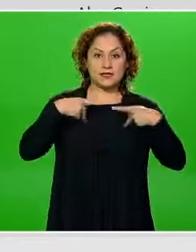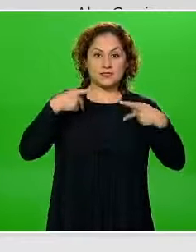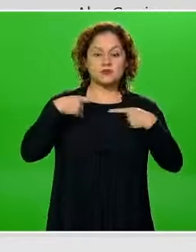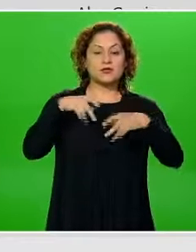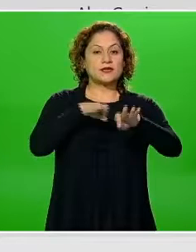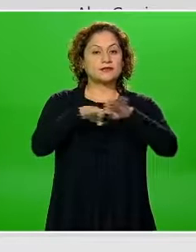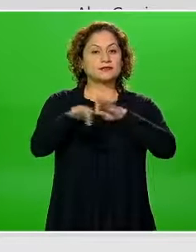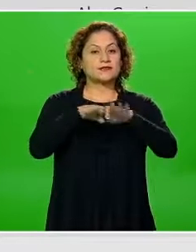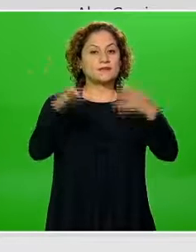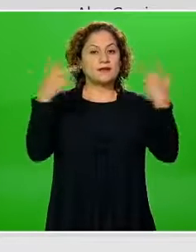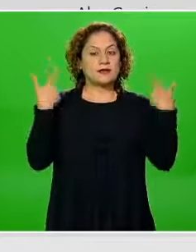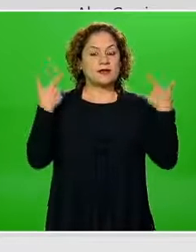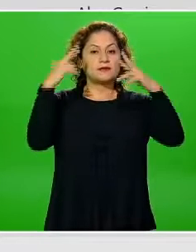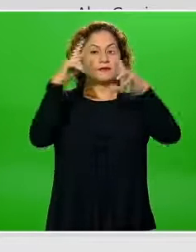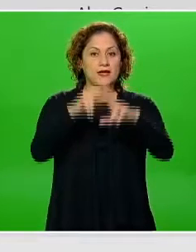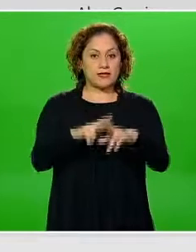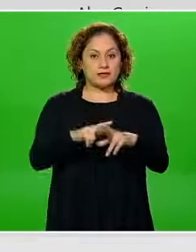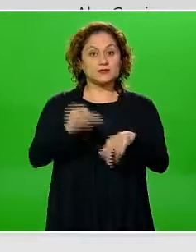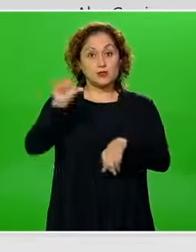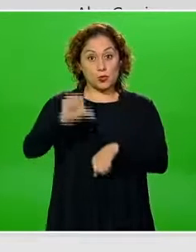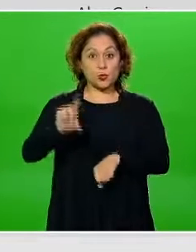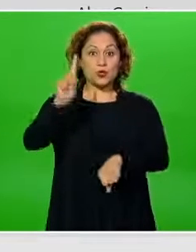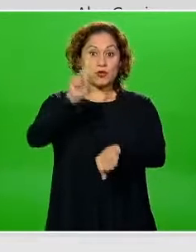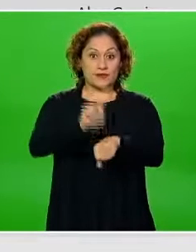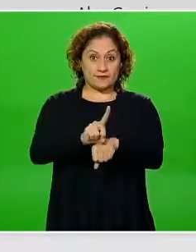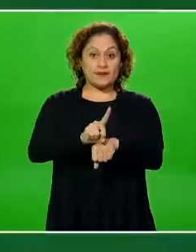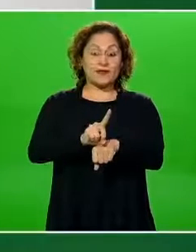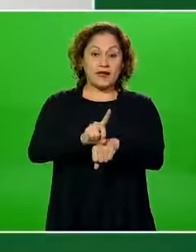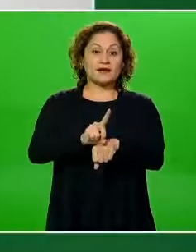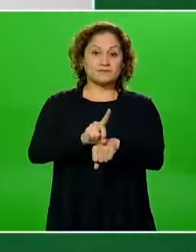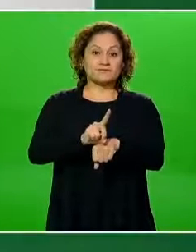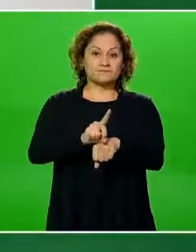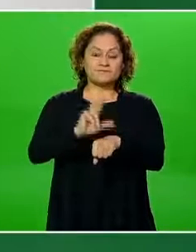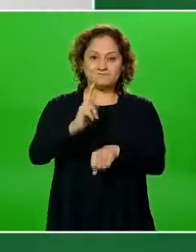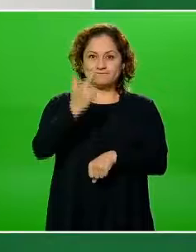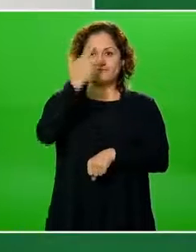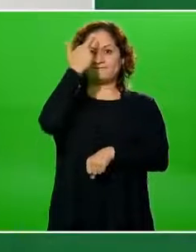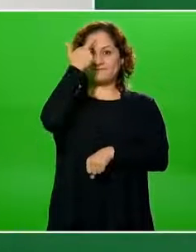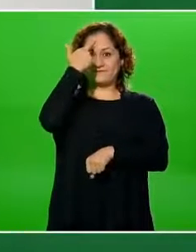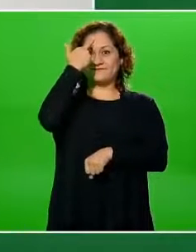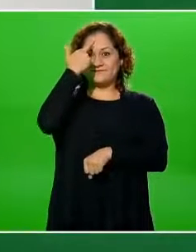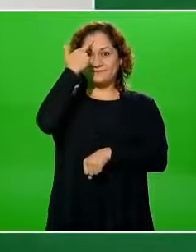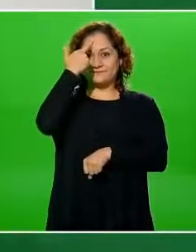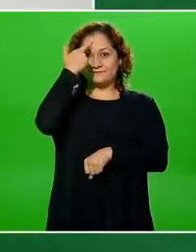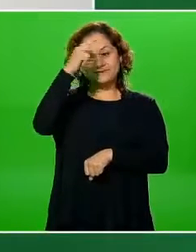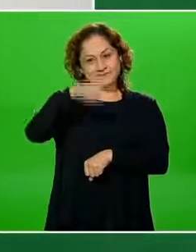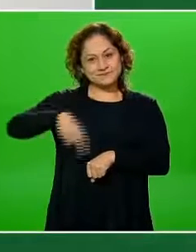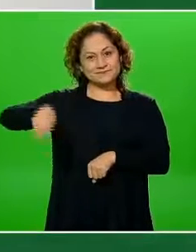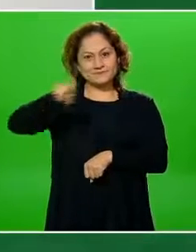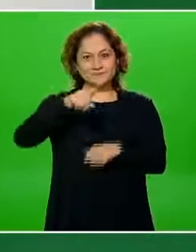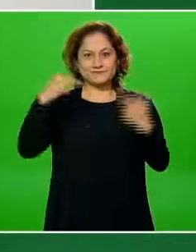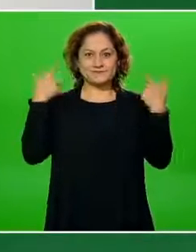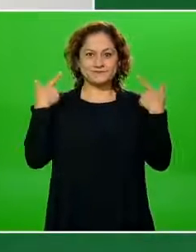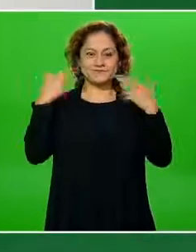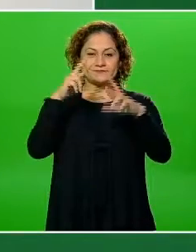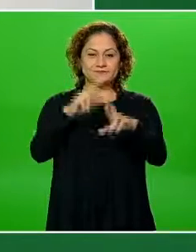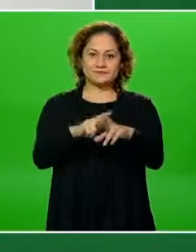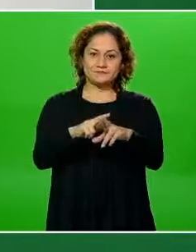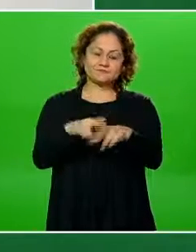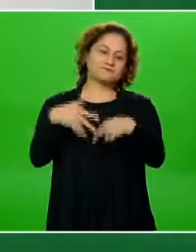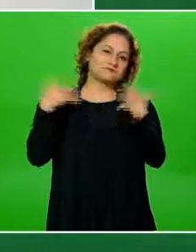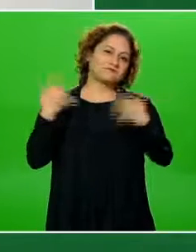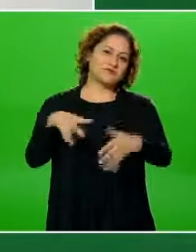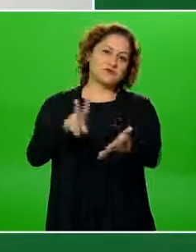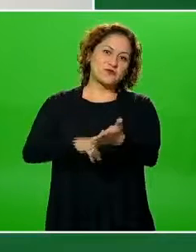y maestros el día de hoy, que celebramos afortunadamente este componente. Tenemos estas personas tan valiosas que